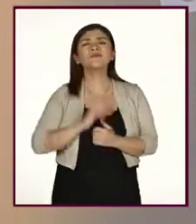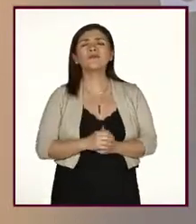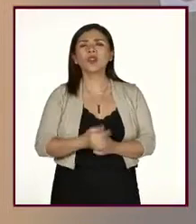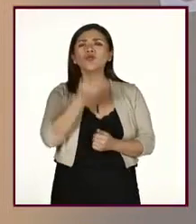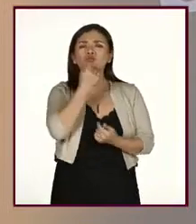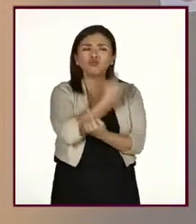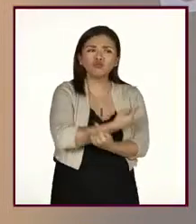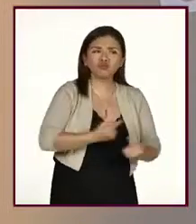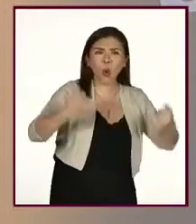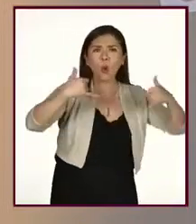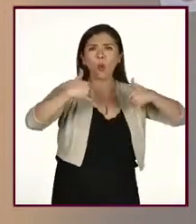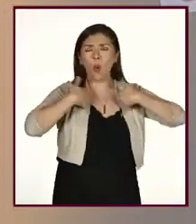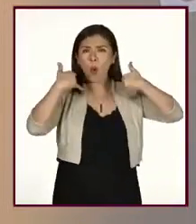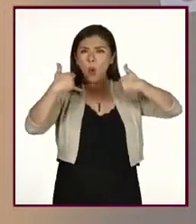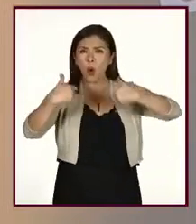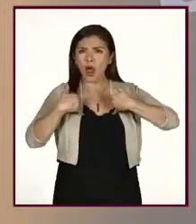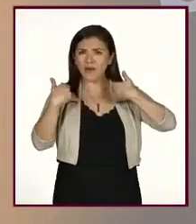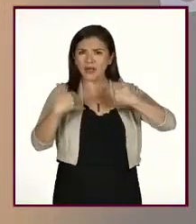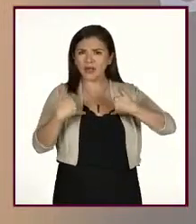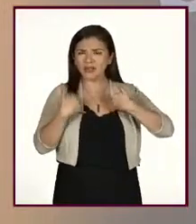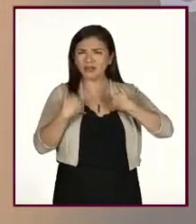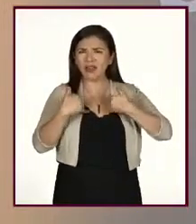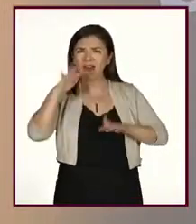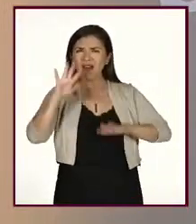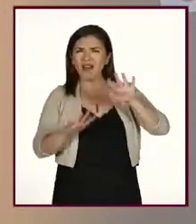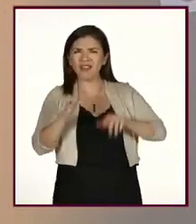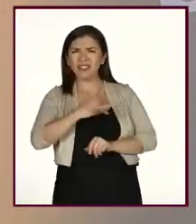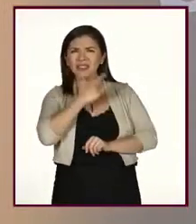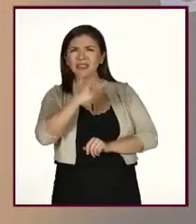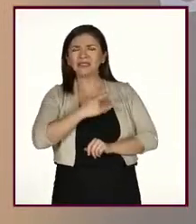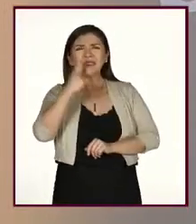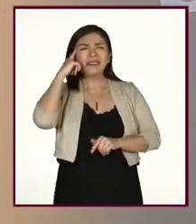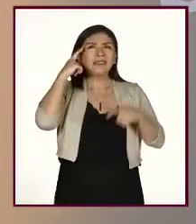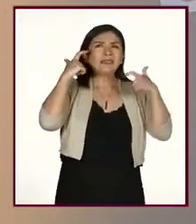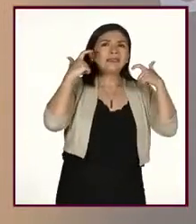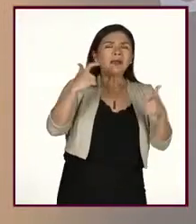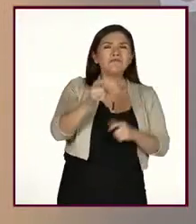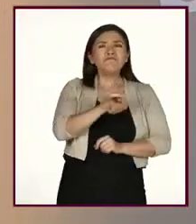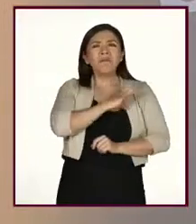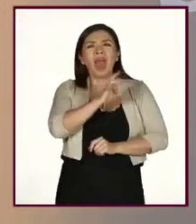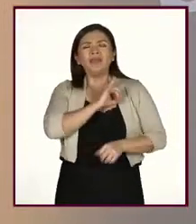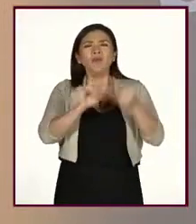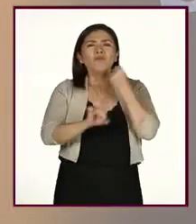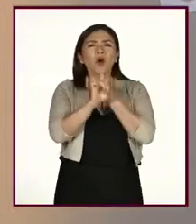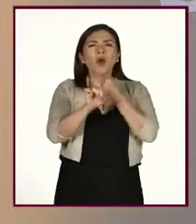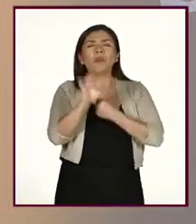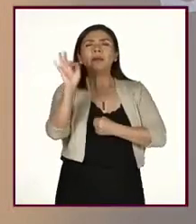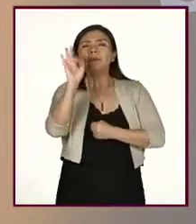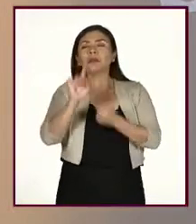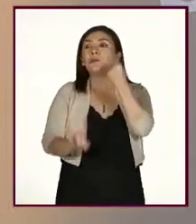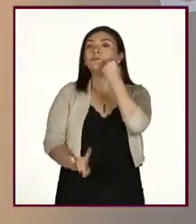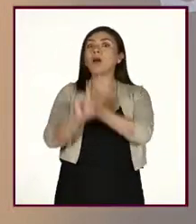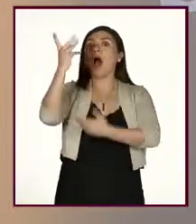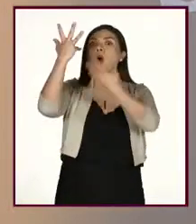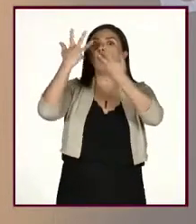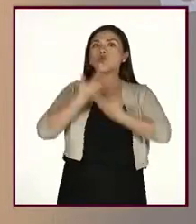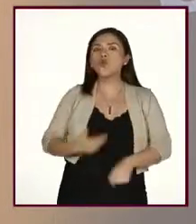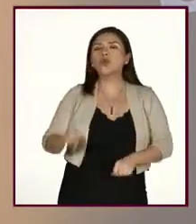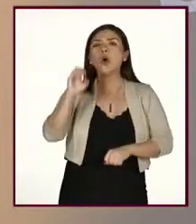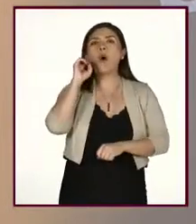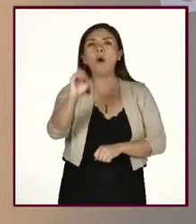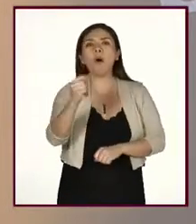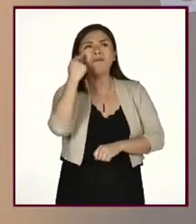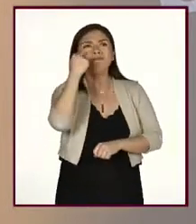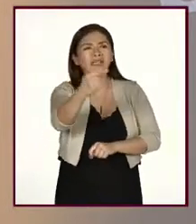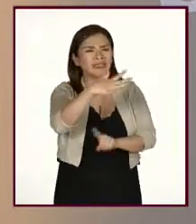Niñas, niños y adolescentes experimentan un tipo de ansiedad ante una situación que los asusta o cuando se enfrentan a